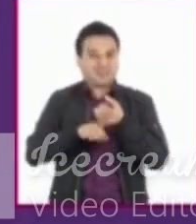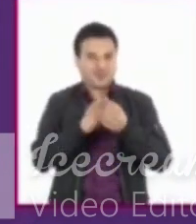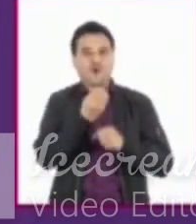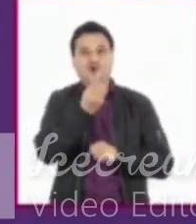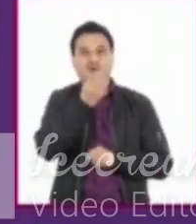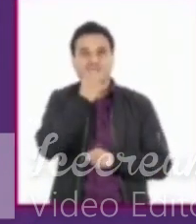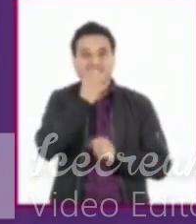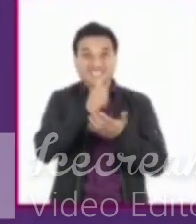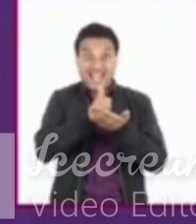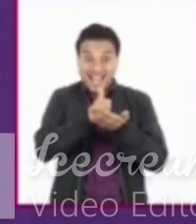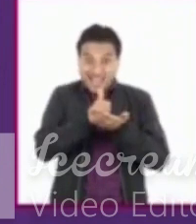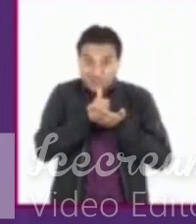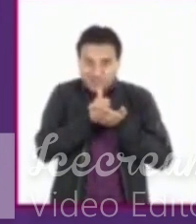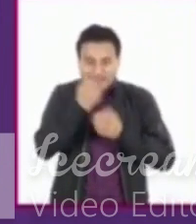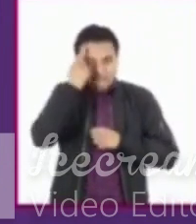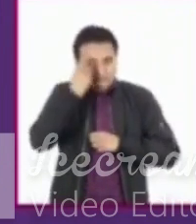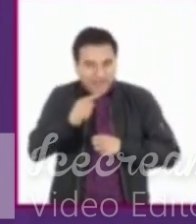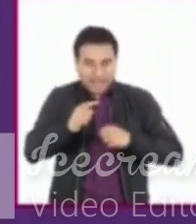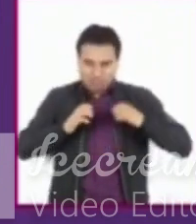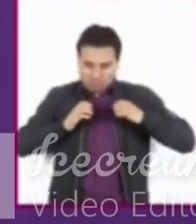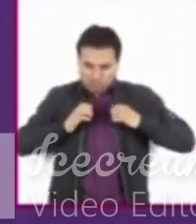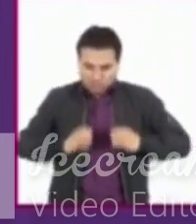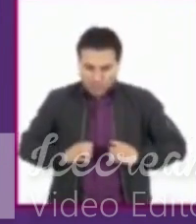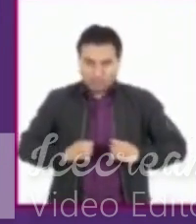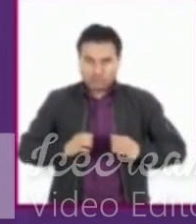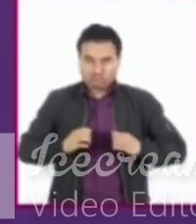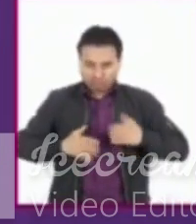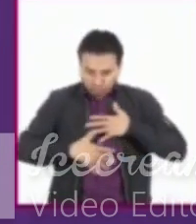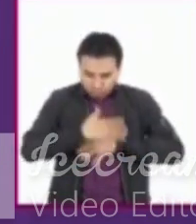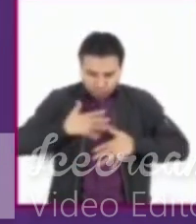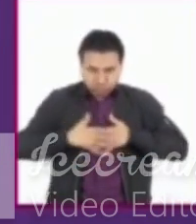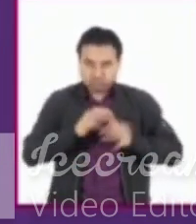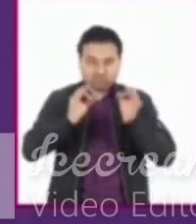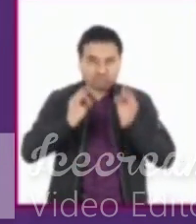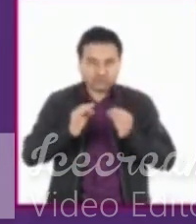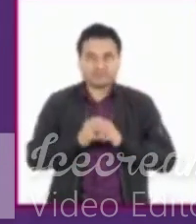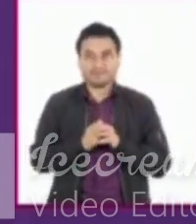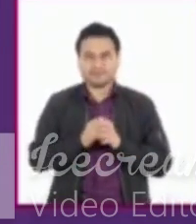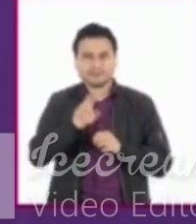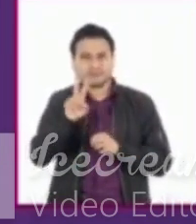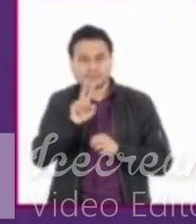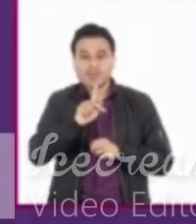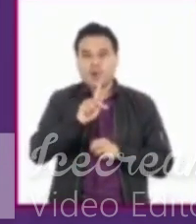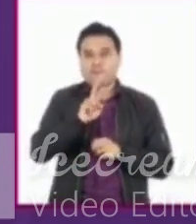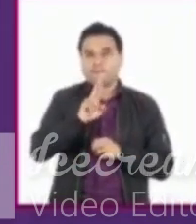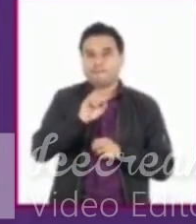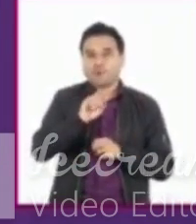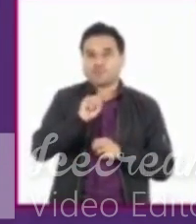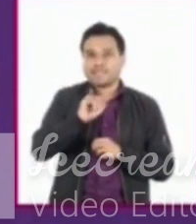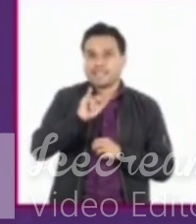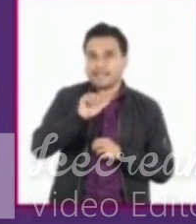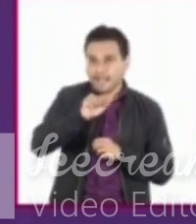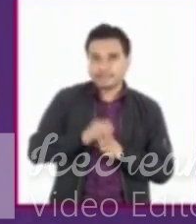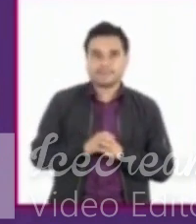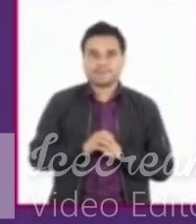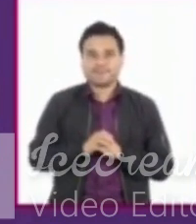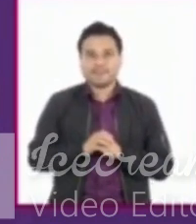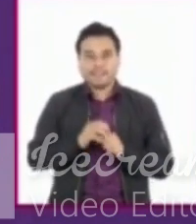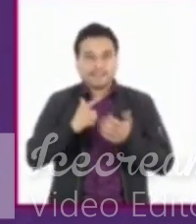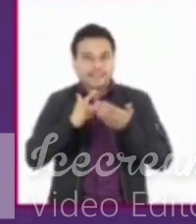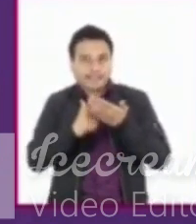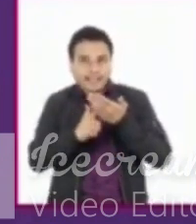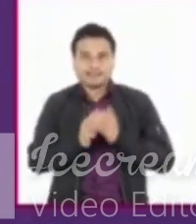cumplen funciones específicas en nuestro metabolismo, como son las proteínas, los carbohidratos, los